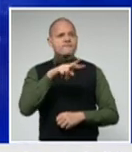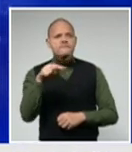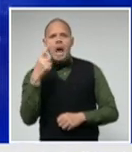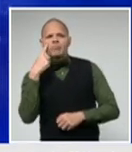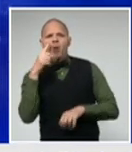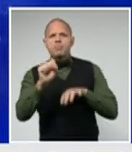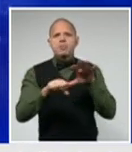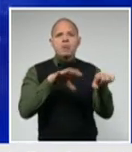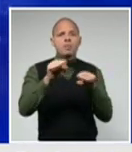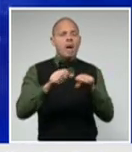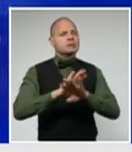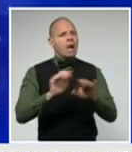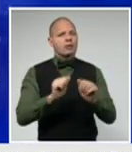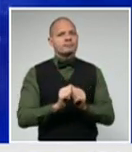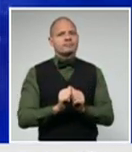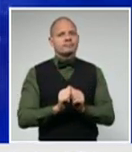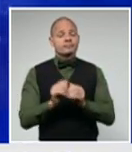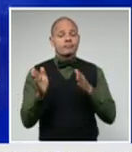por